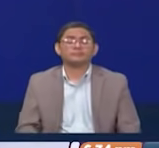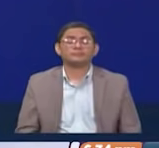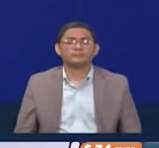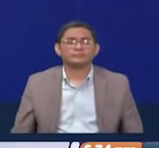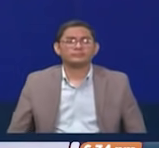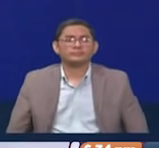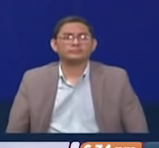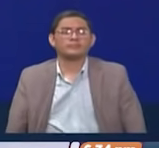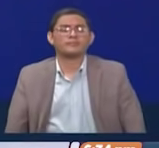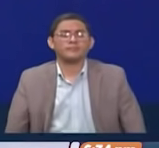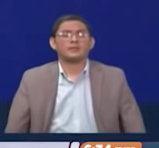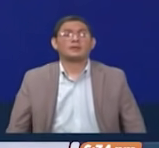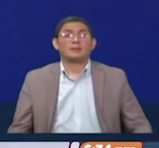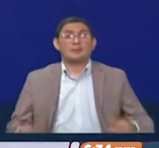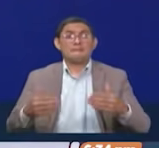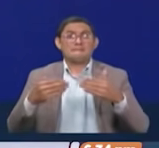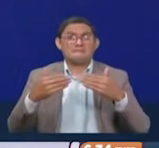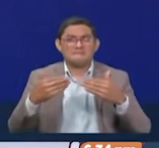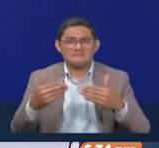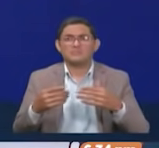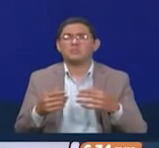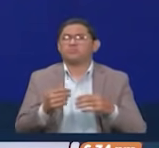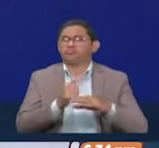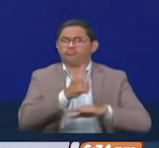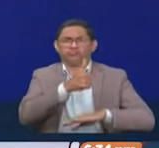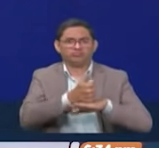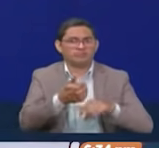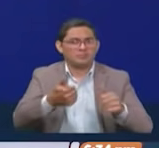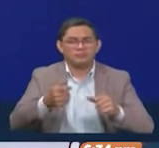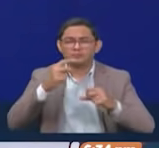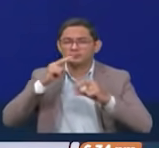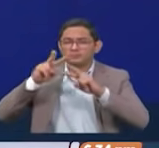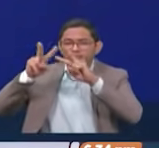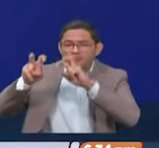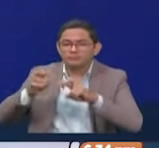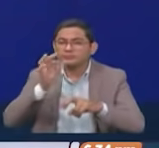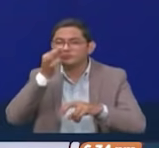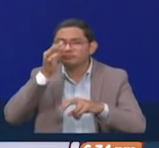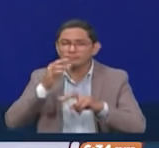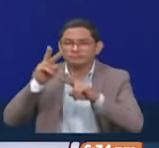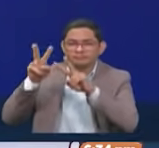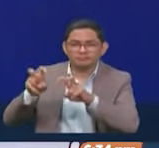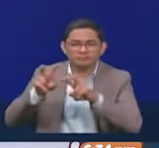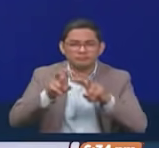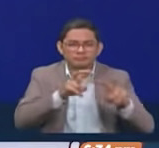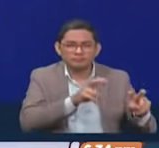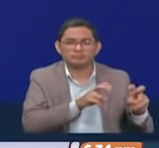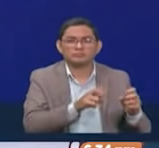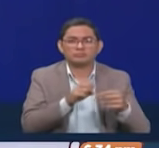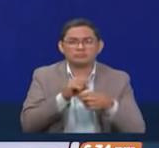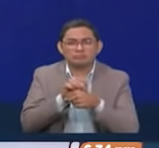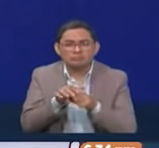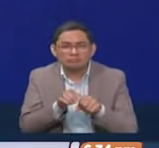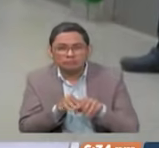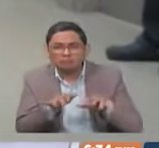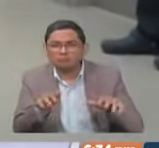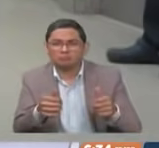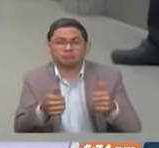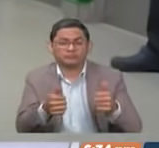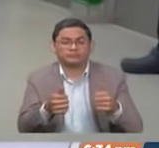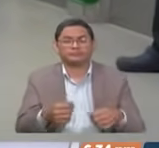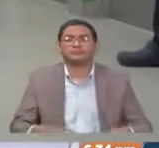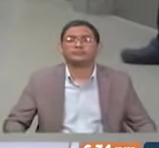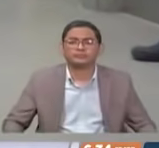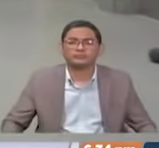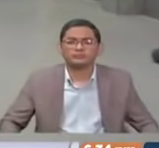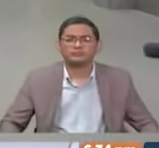como parte del proceso de trazabilidad y de manejo de la pandemia recientemente visitamos